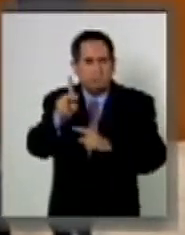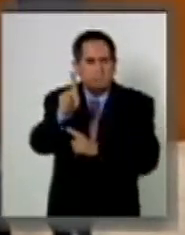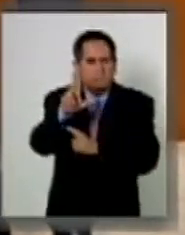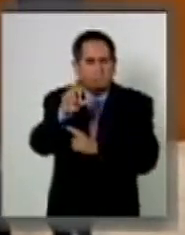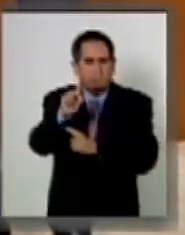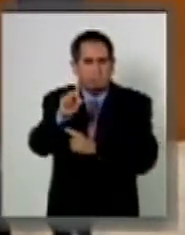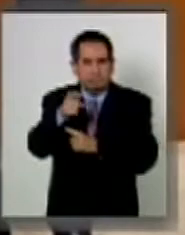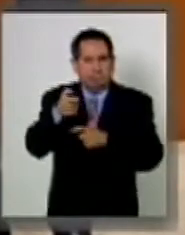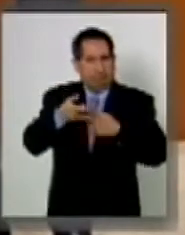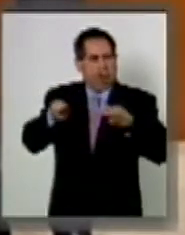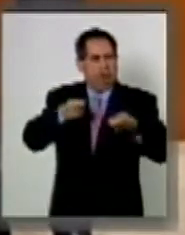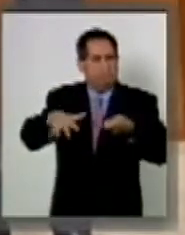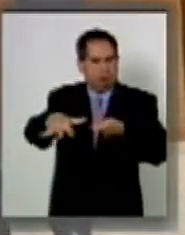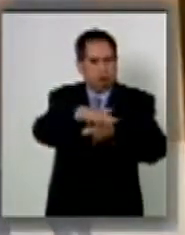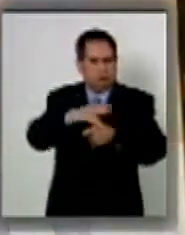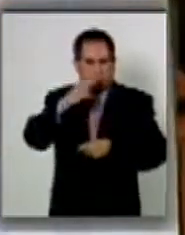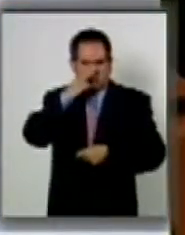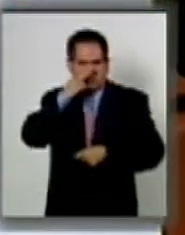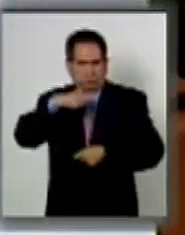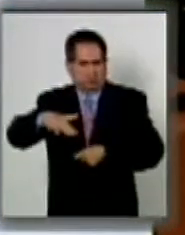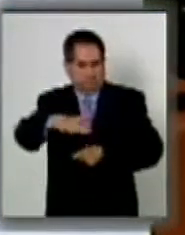ese gobierno municipal.